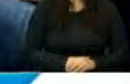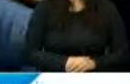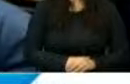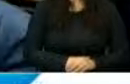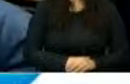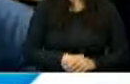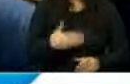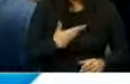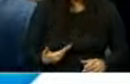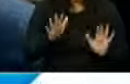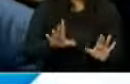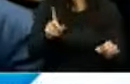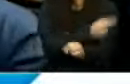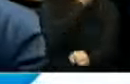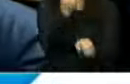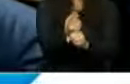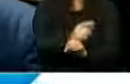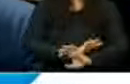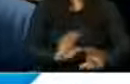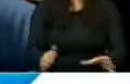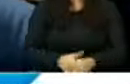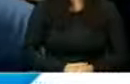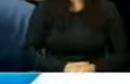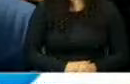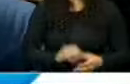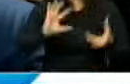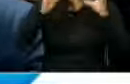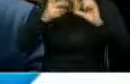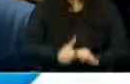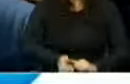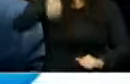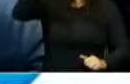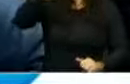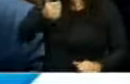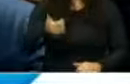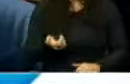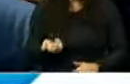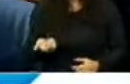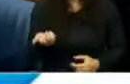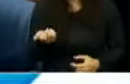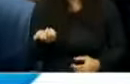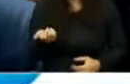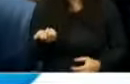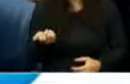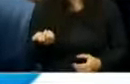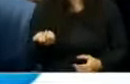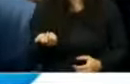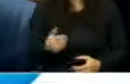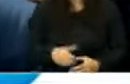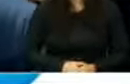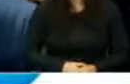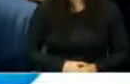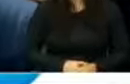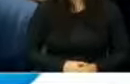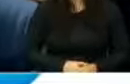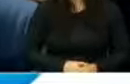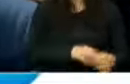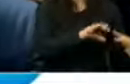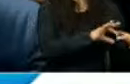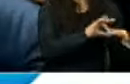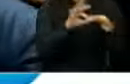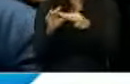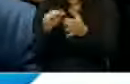Después no va a haber para poder tener educación para todos. Muchas gracias. ¿Sí? Muchas gracias a las dos, Claudia, Zaira, en